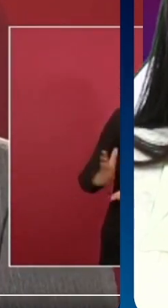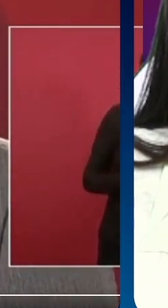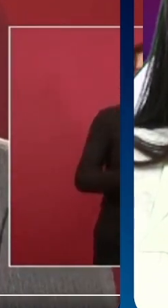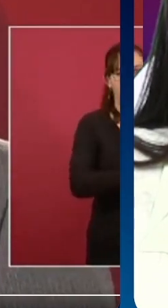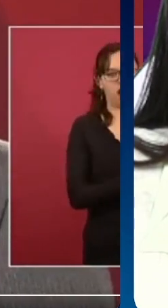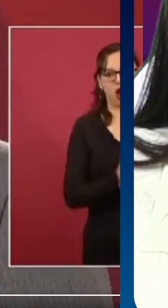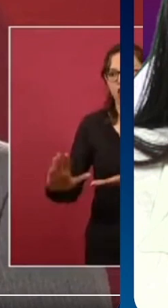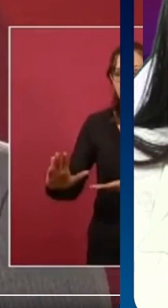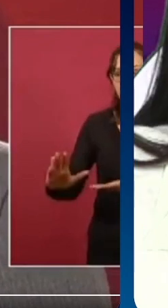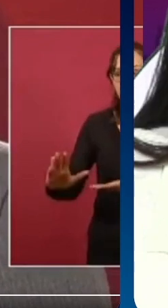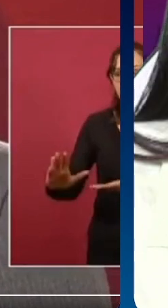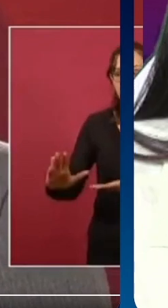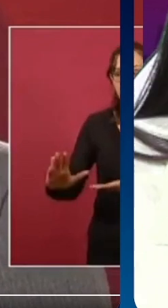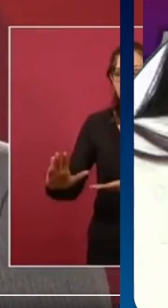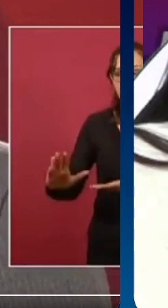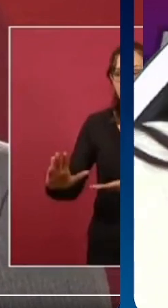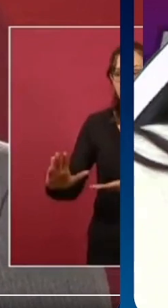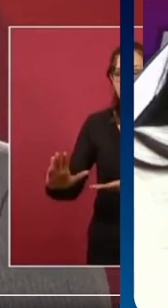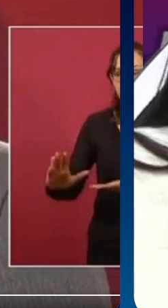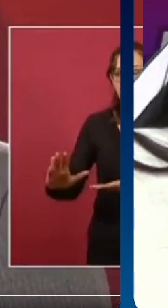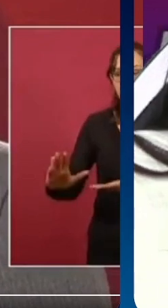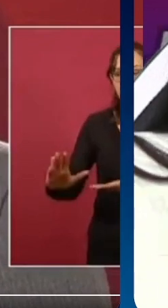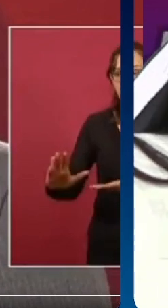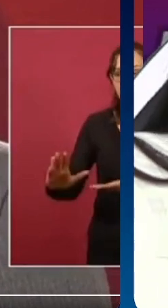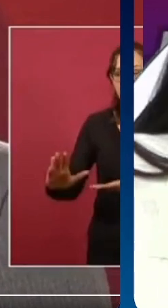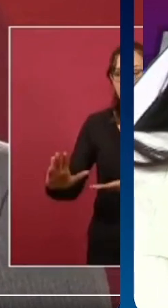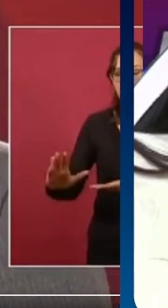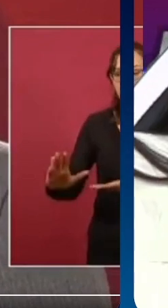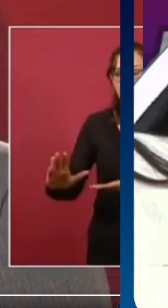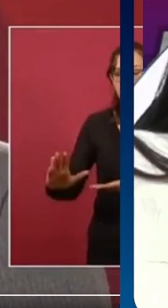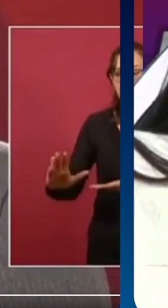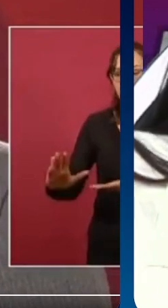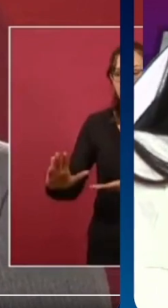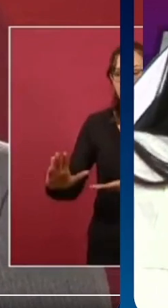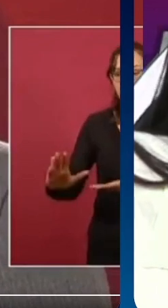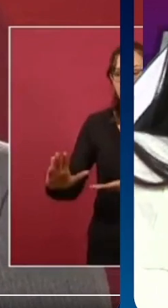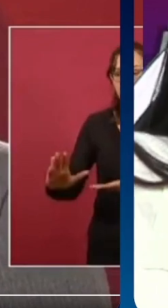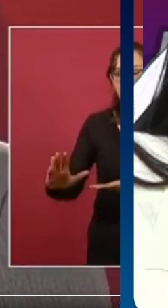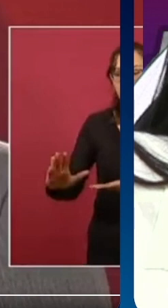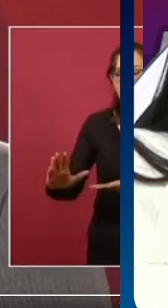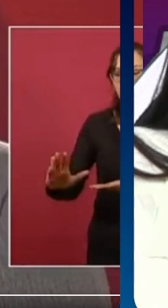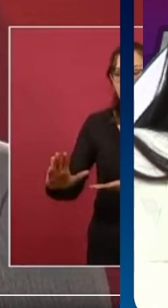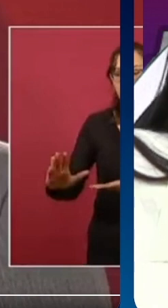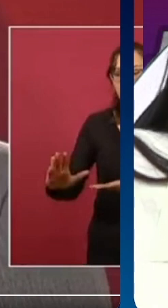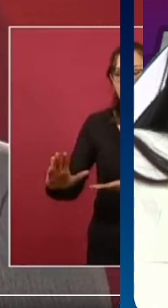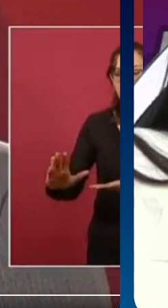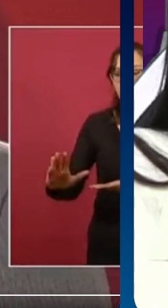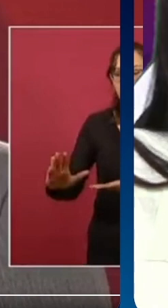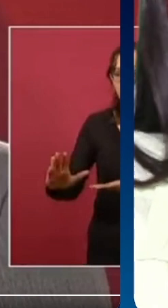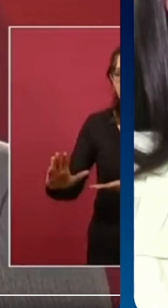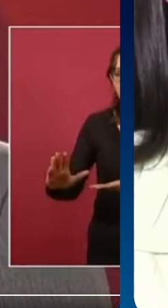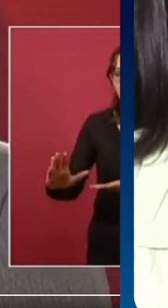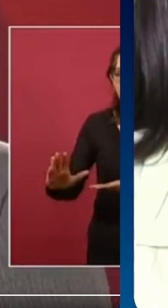de excluir. Y es que en esta parte concuerdo con el presidente Andrés Manuel, porque si bien es cierto, Estados Unidos es el país